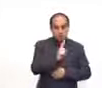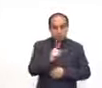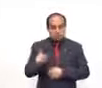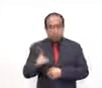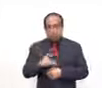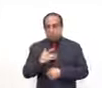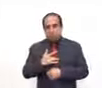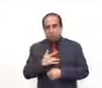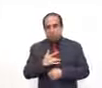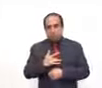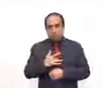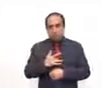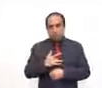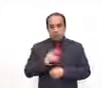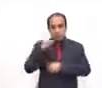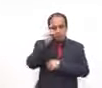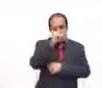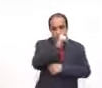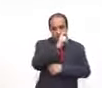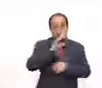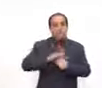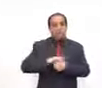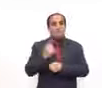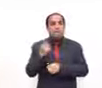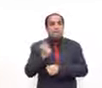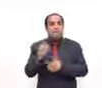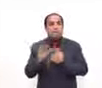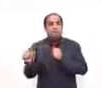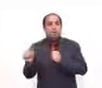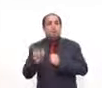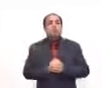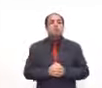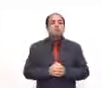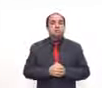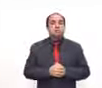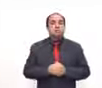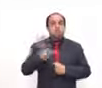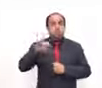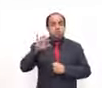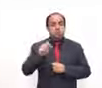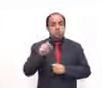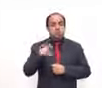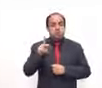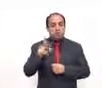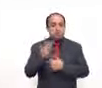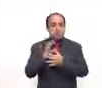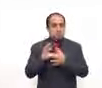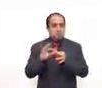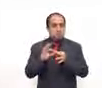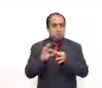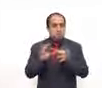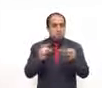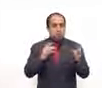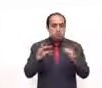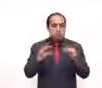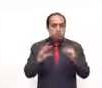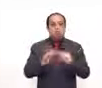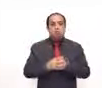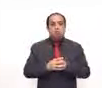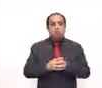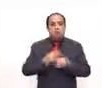necesariamente tan complejos porque están yendo a los kioscos, pero nos habla un poco de la posible transmisión comunitaria que podamos tener y tener,